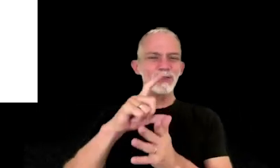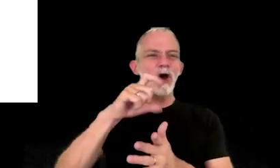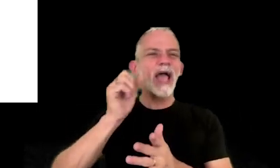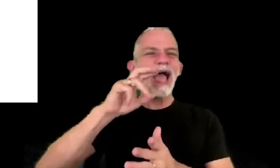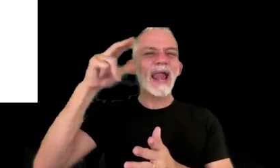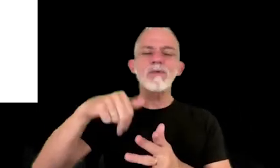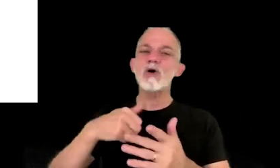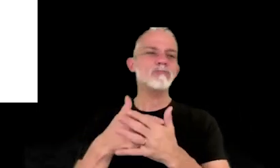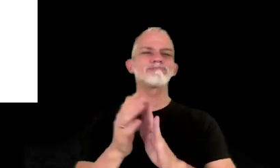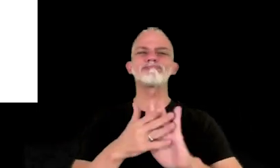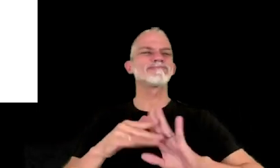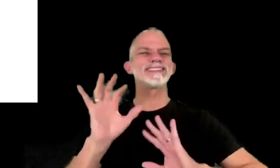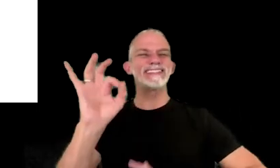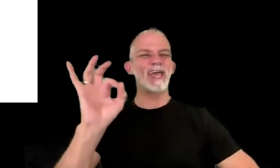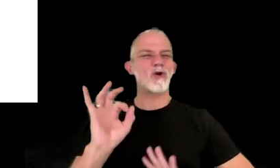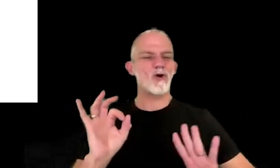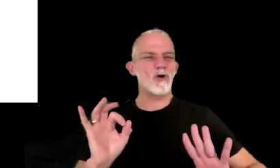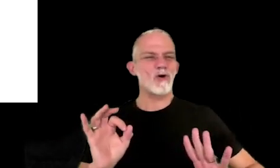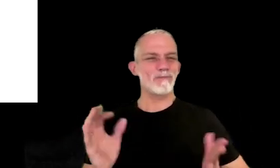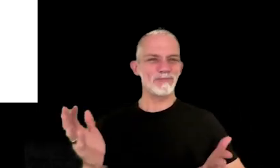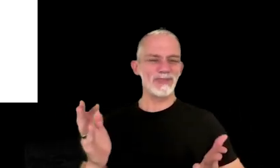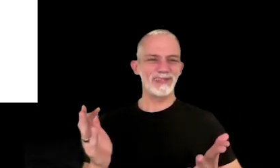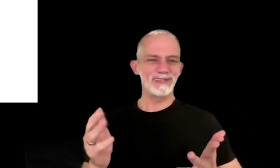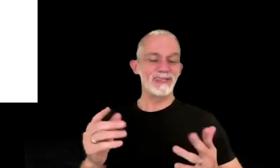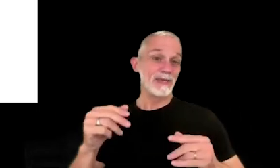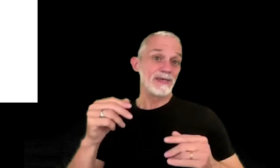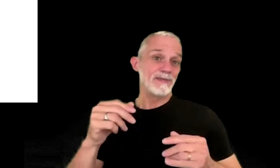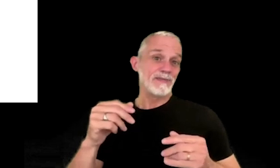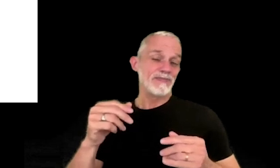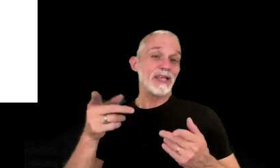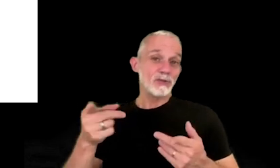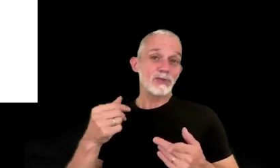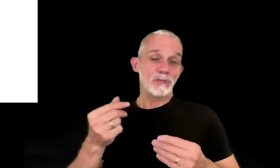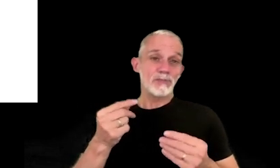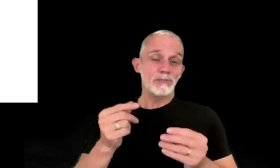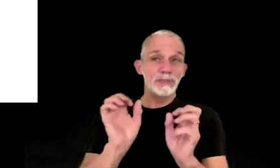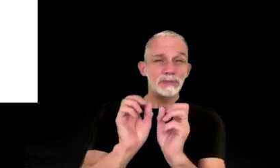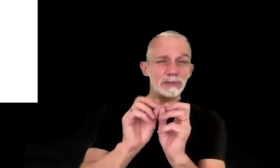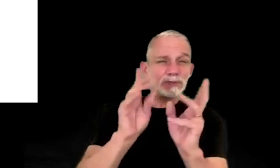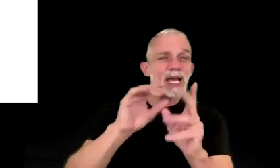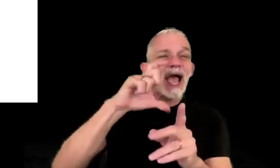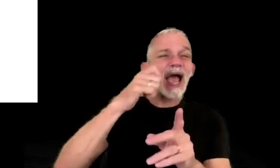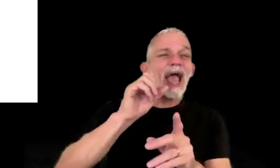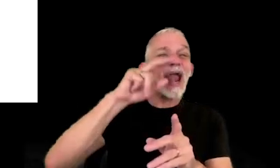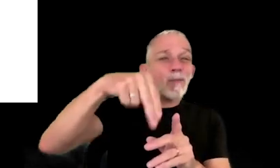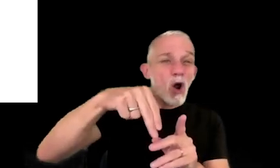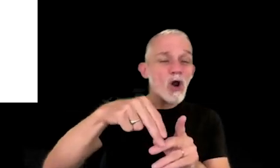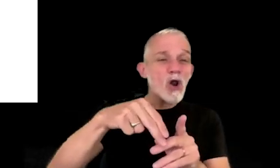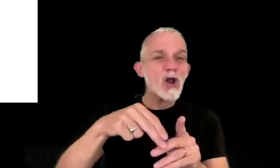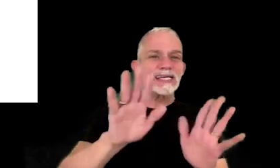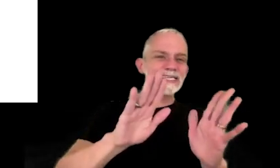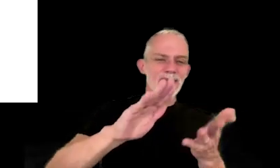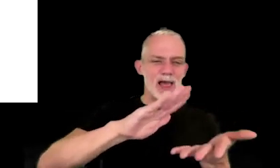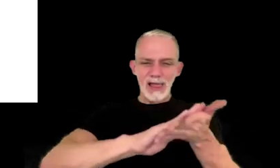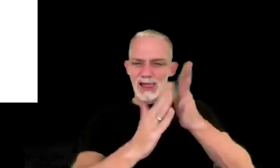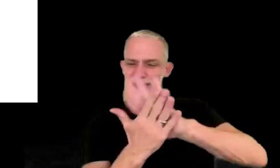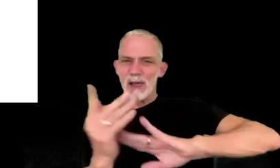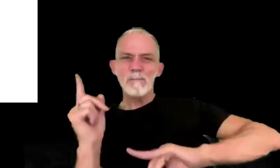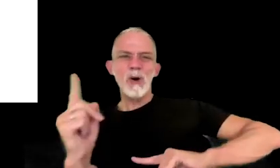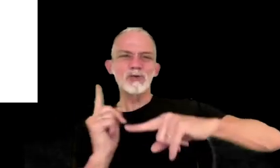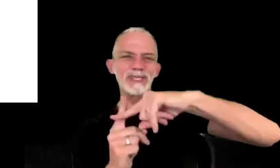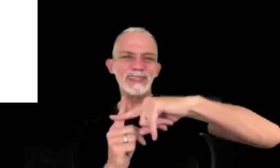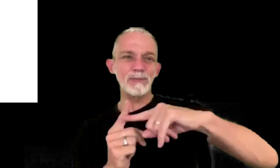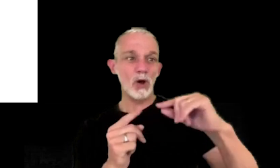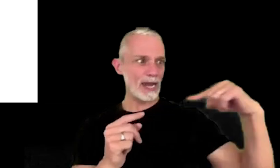neutro. ¿Está bien? Eso quiere decir que los efectos negativos del carbón sean compensados con efectos positivos.